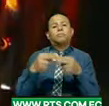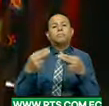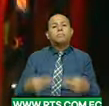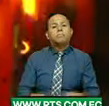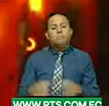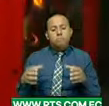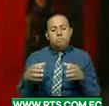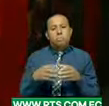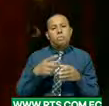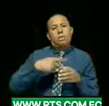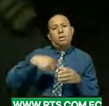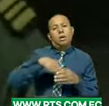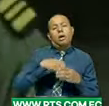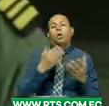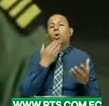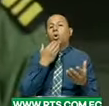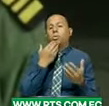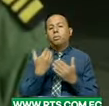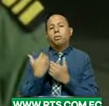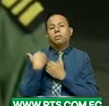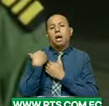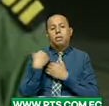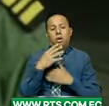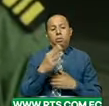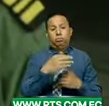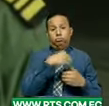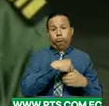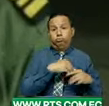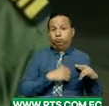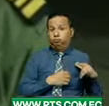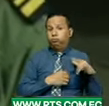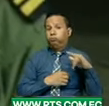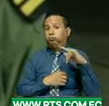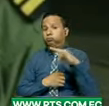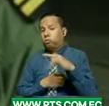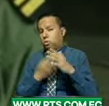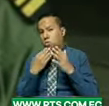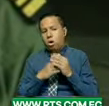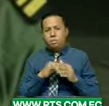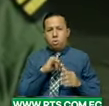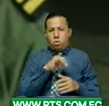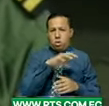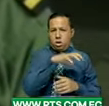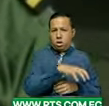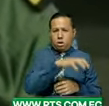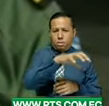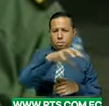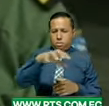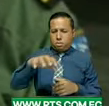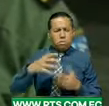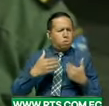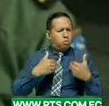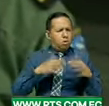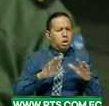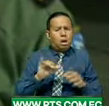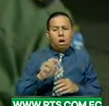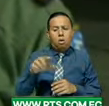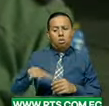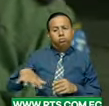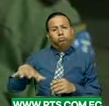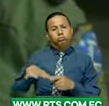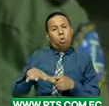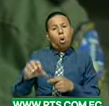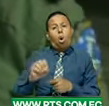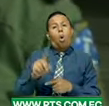Escuadrón Aeronaval Insular. Necesitan ser trasladadas desde cualquiera de las islas hacia San Cristóbal o hacia el